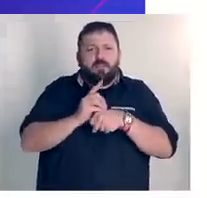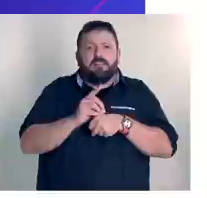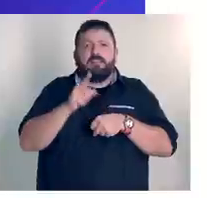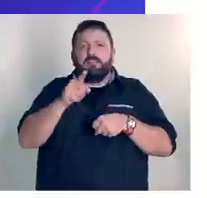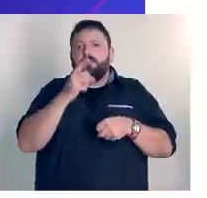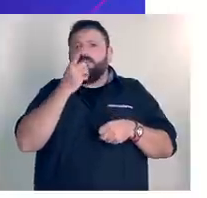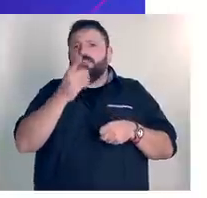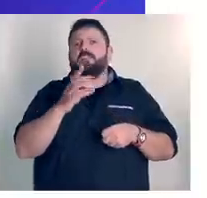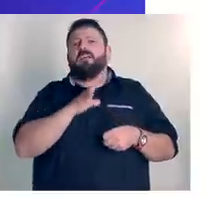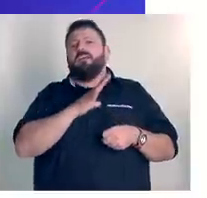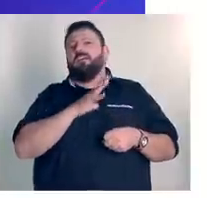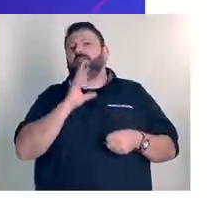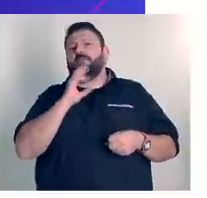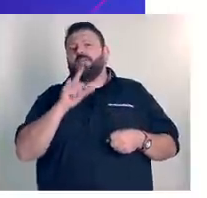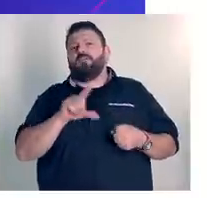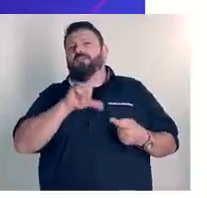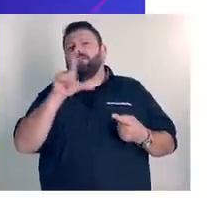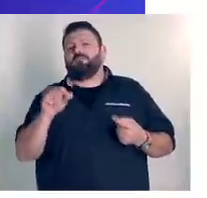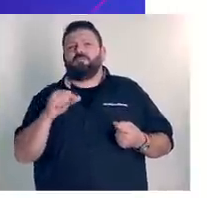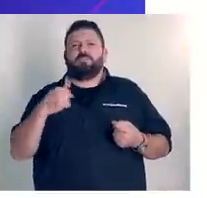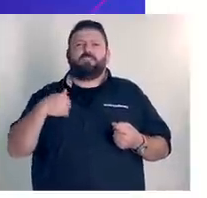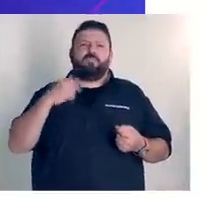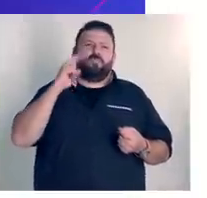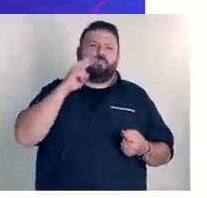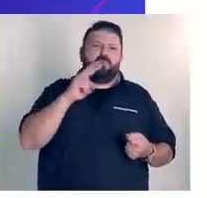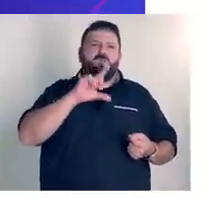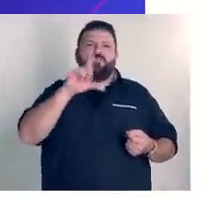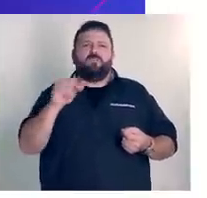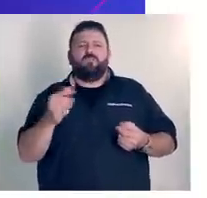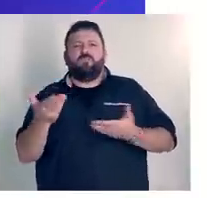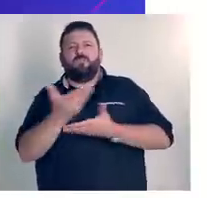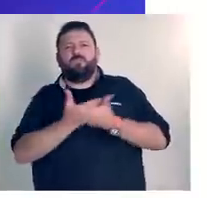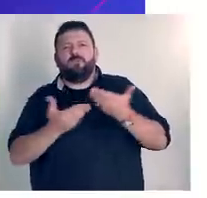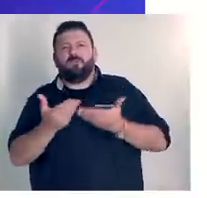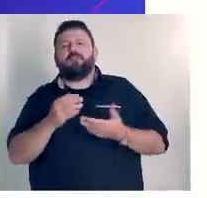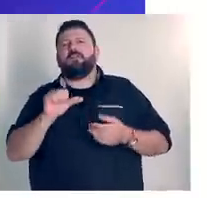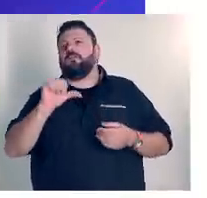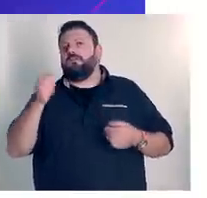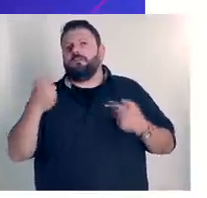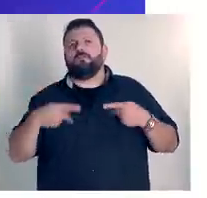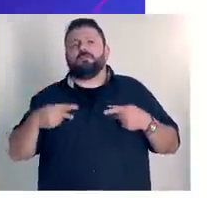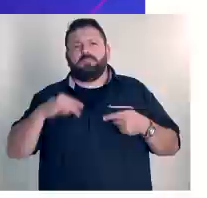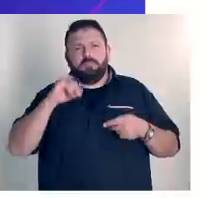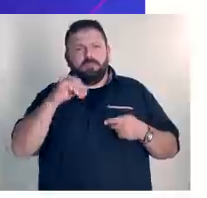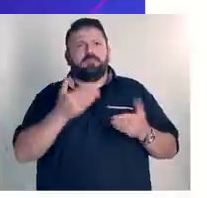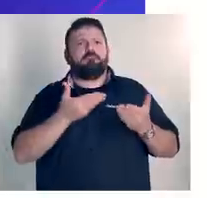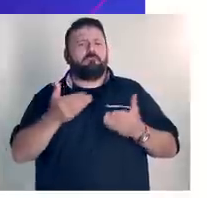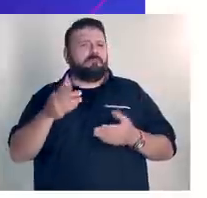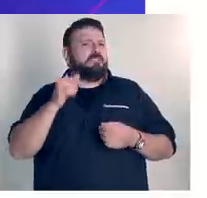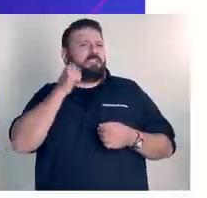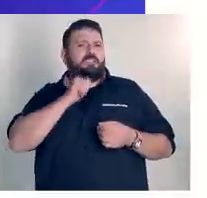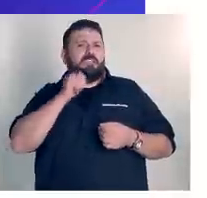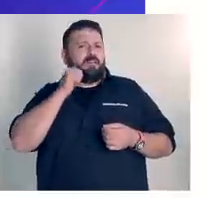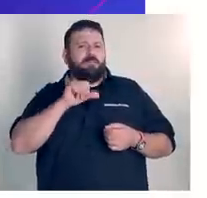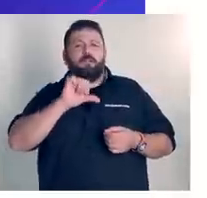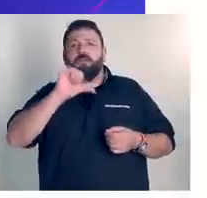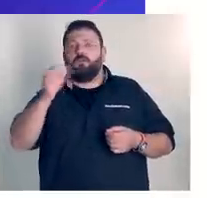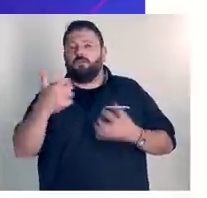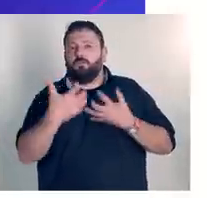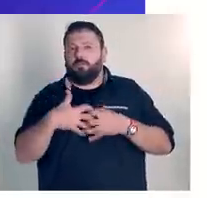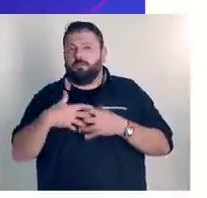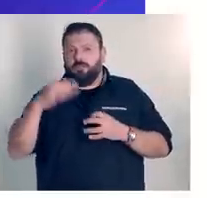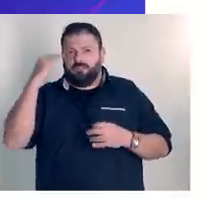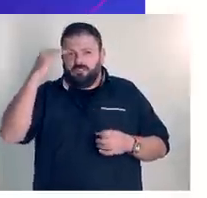dijiste, ay, mejor después, lo veo yo, luego lo comparto. Alguien más sí lo va a hacer. Le va a llegar la invitación por parte de otro empresario